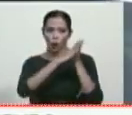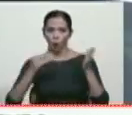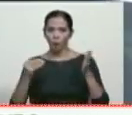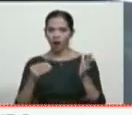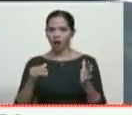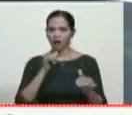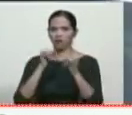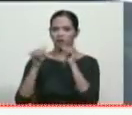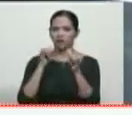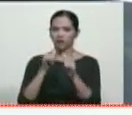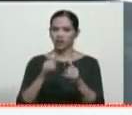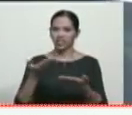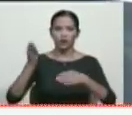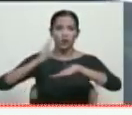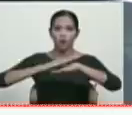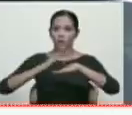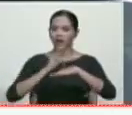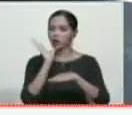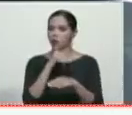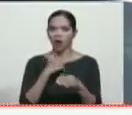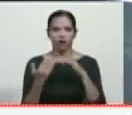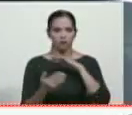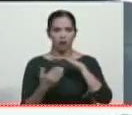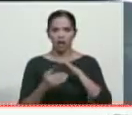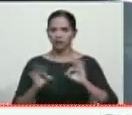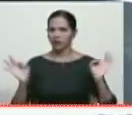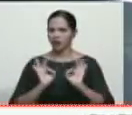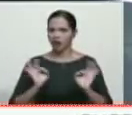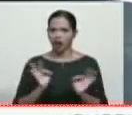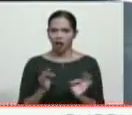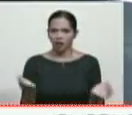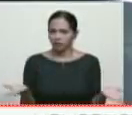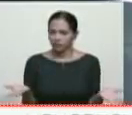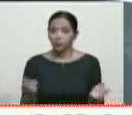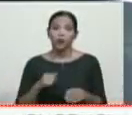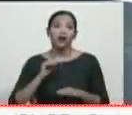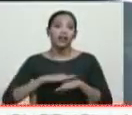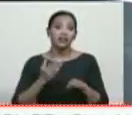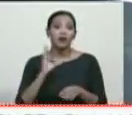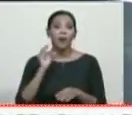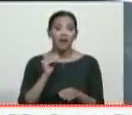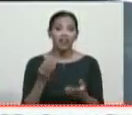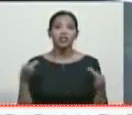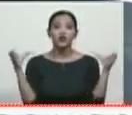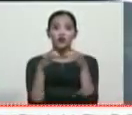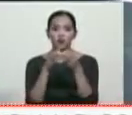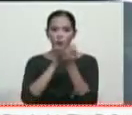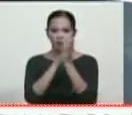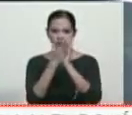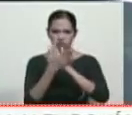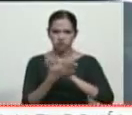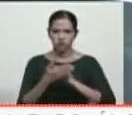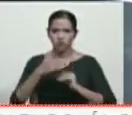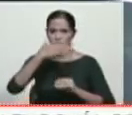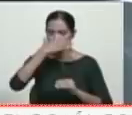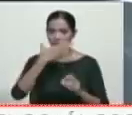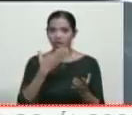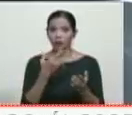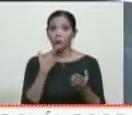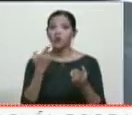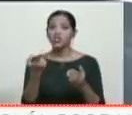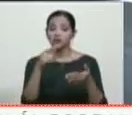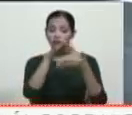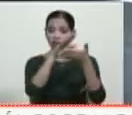no tienen fundamento. Porque si vamos a hablar, por ejemplo, de grupos de exterminio, como ella dice en el informe, o